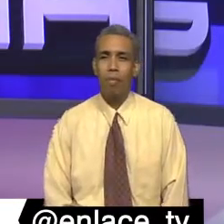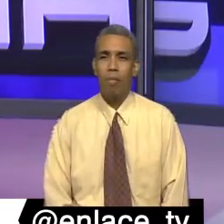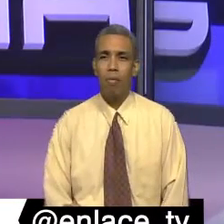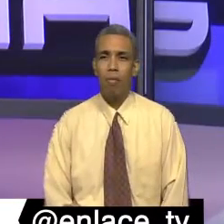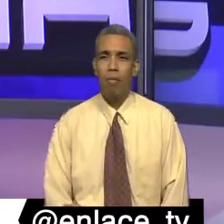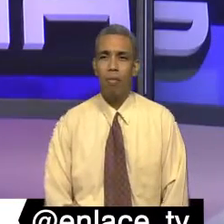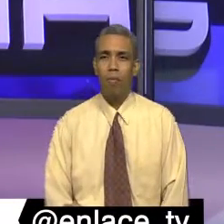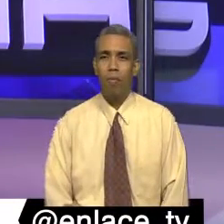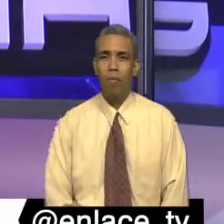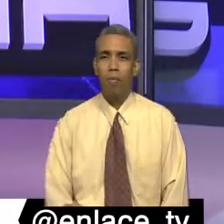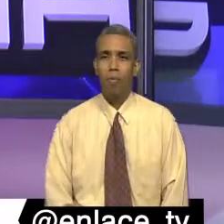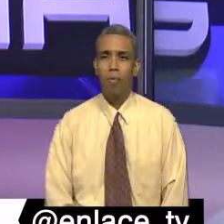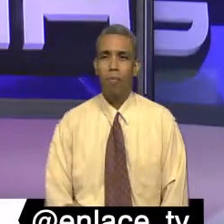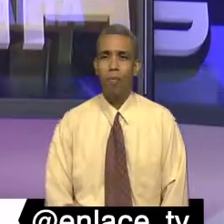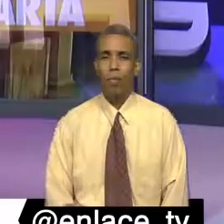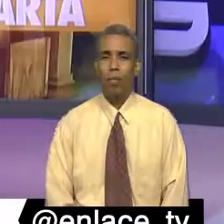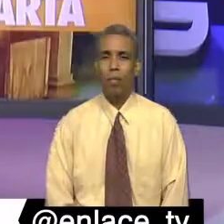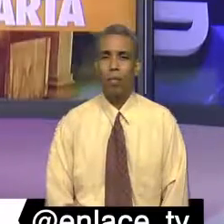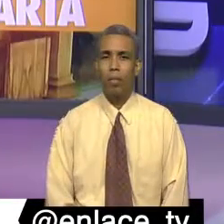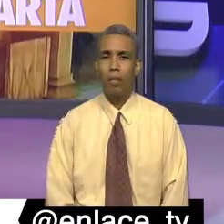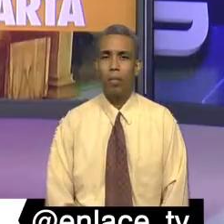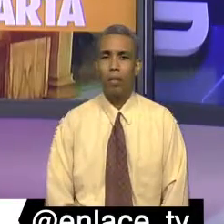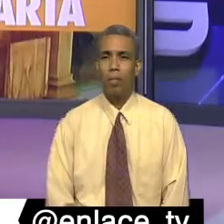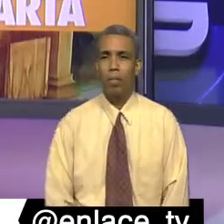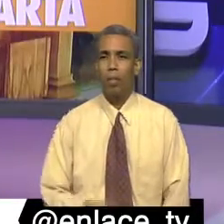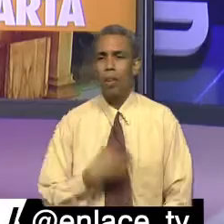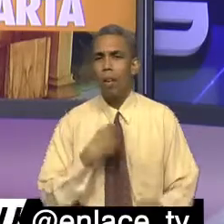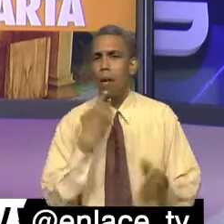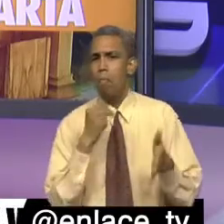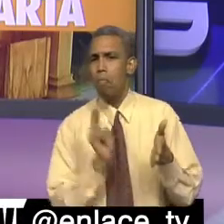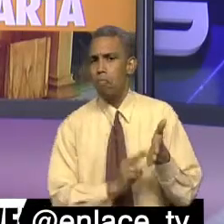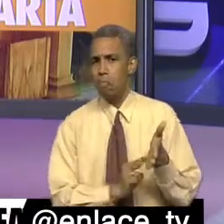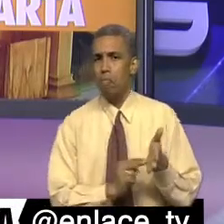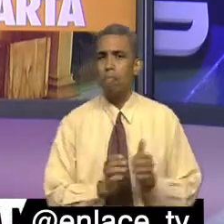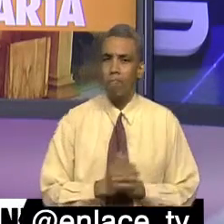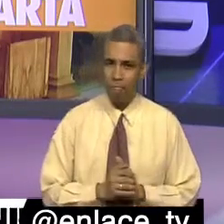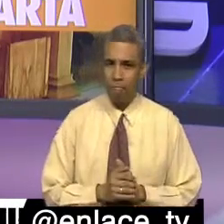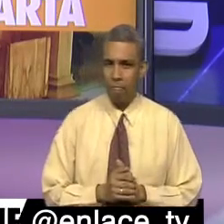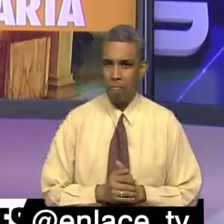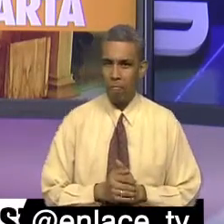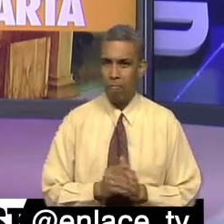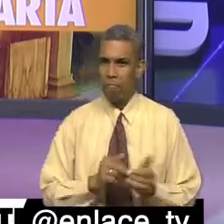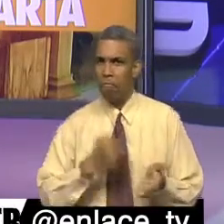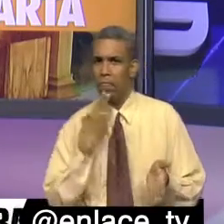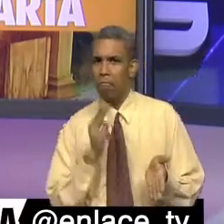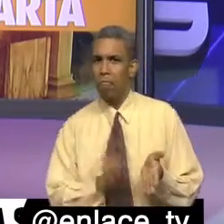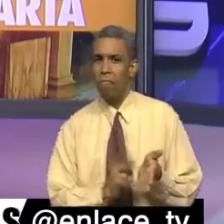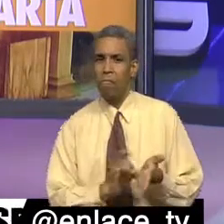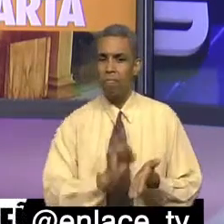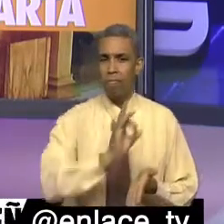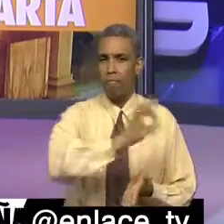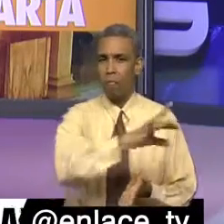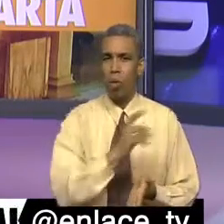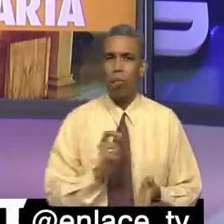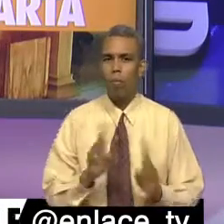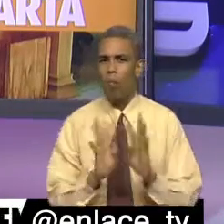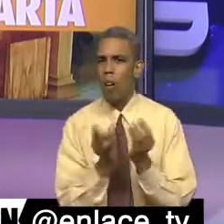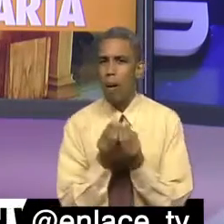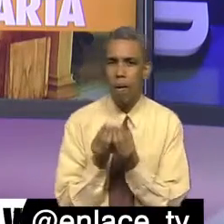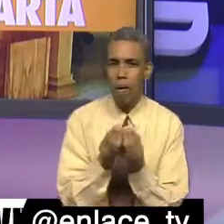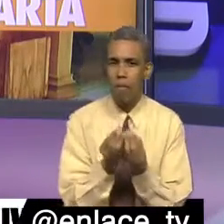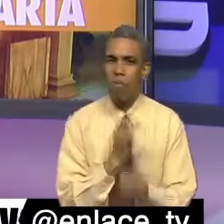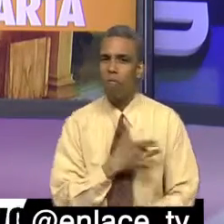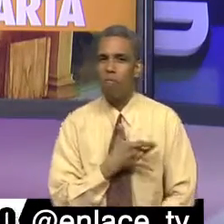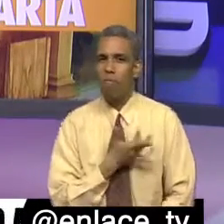La carta enviada por Ecopetrol generó reacciones de los que hacen parte del Comité Cívico por la Defensa del Plan de Modernización de la Refinería de